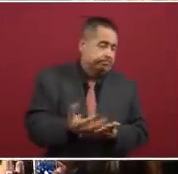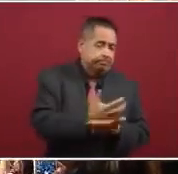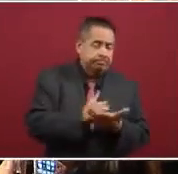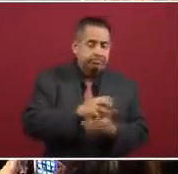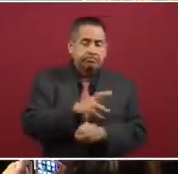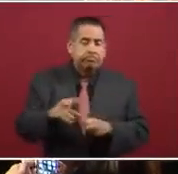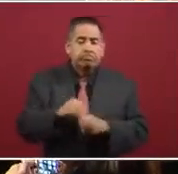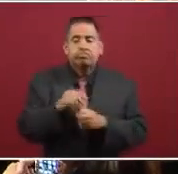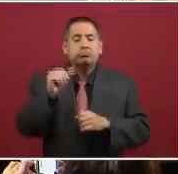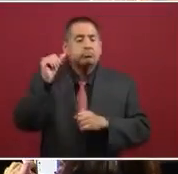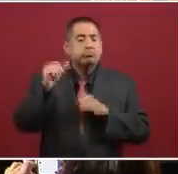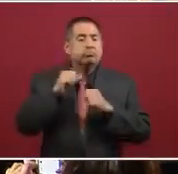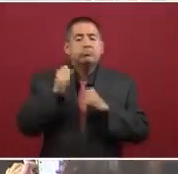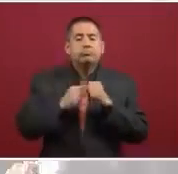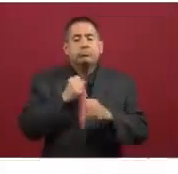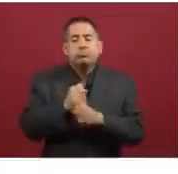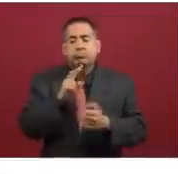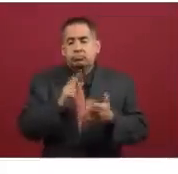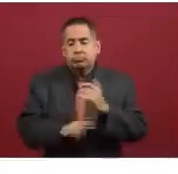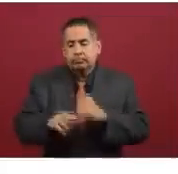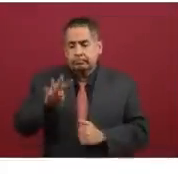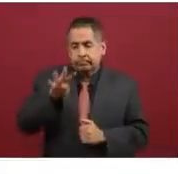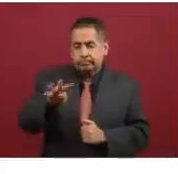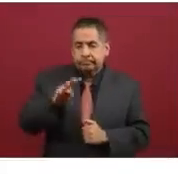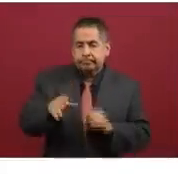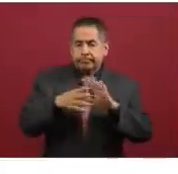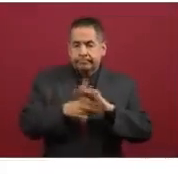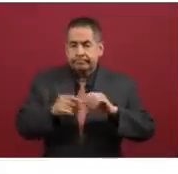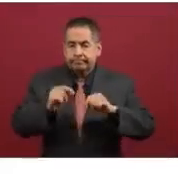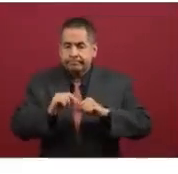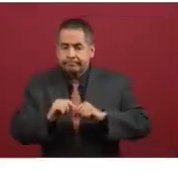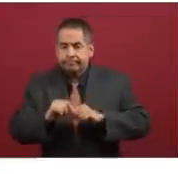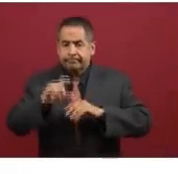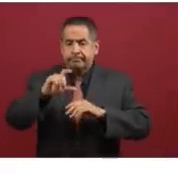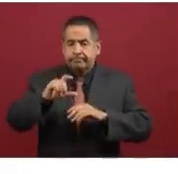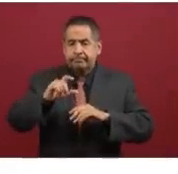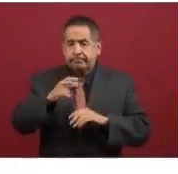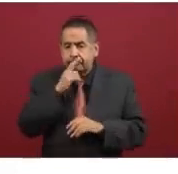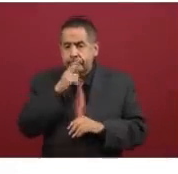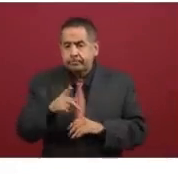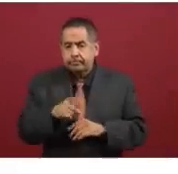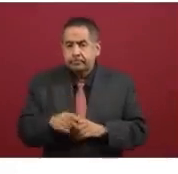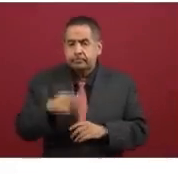de 2019 representan un crecimiento de